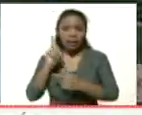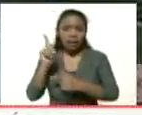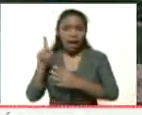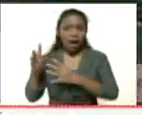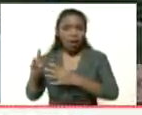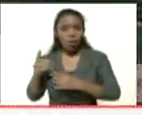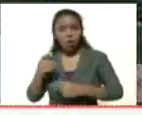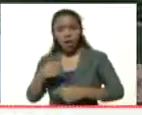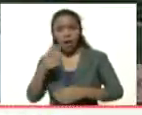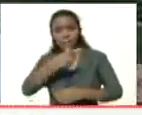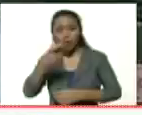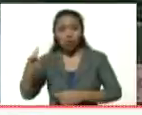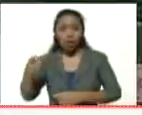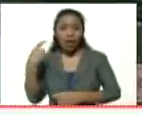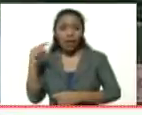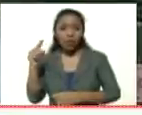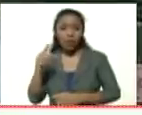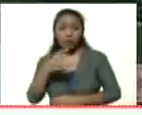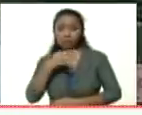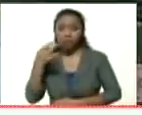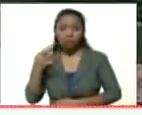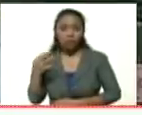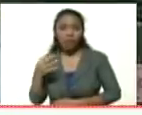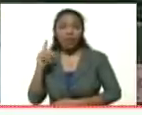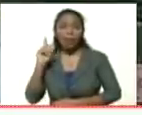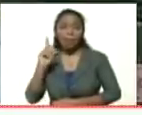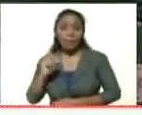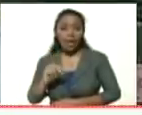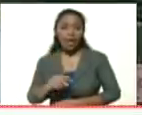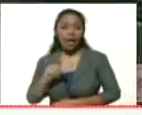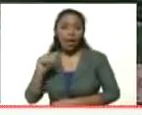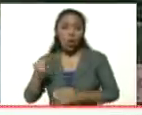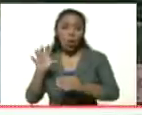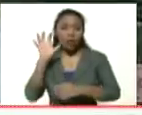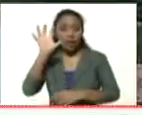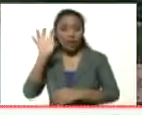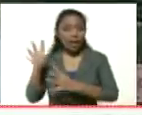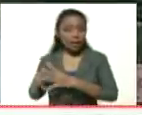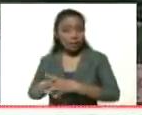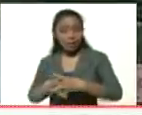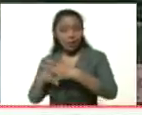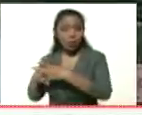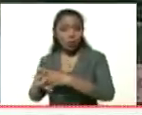los consumidores, que son una verdadera epidemia también en los Estados